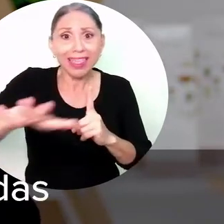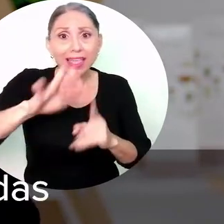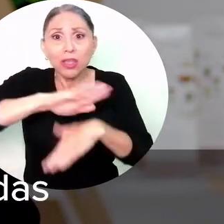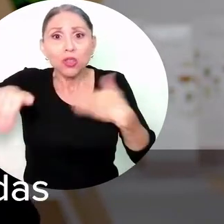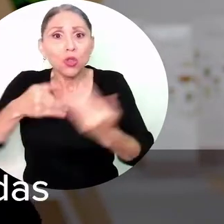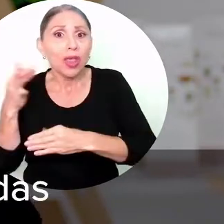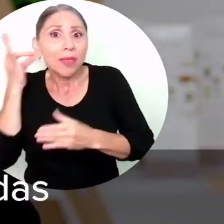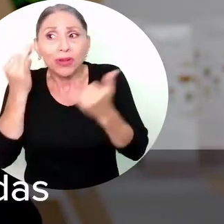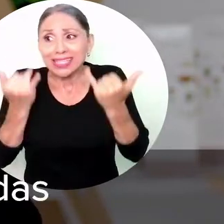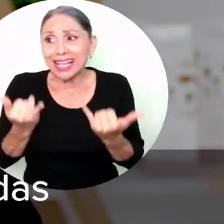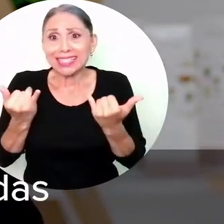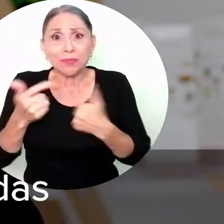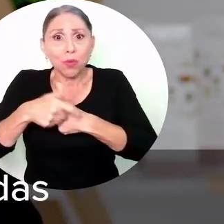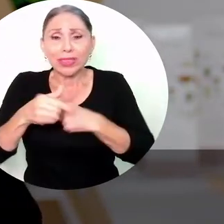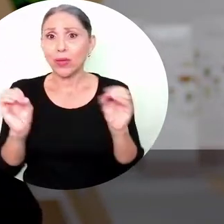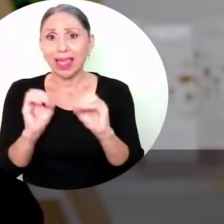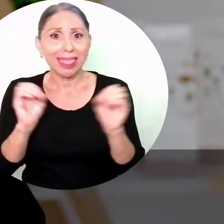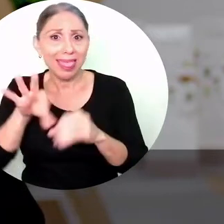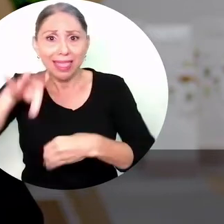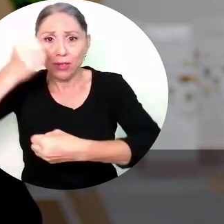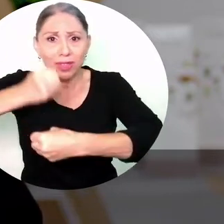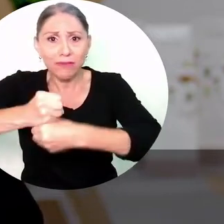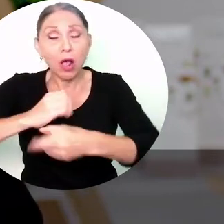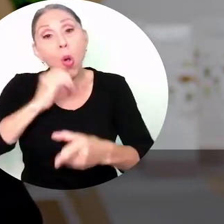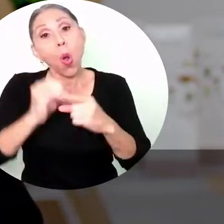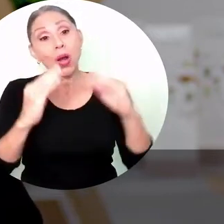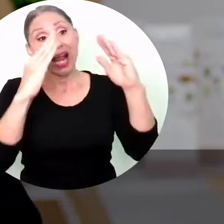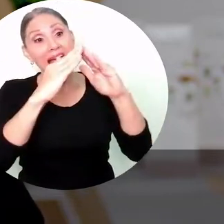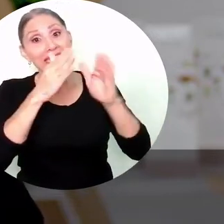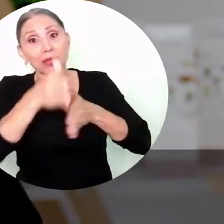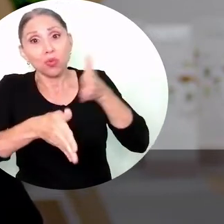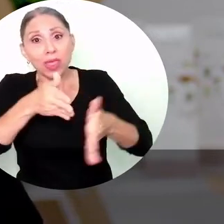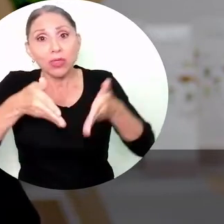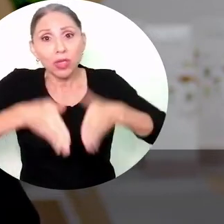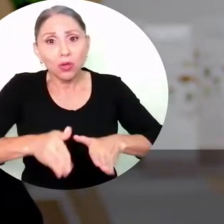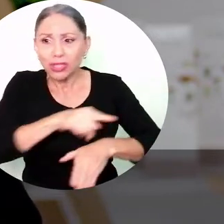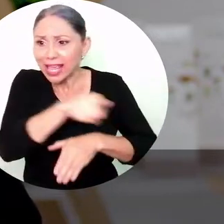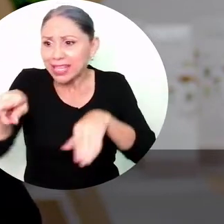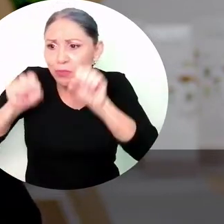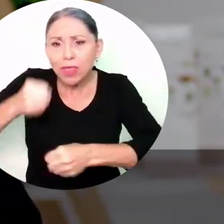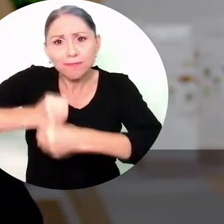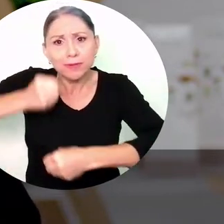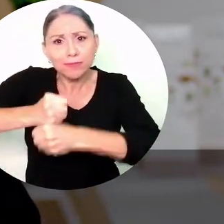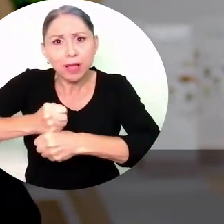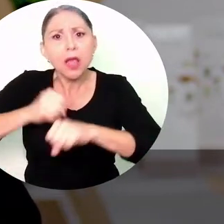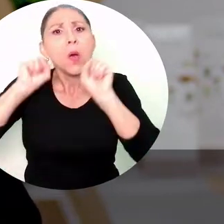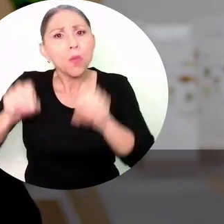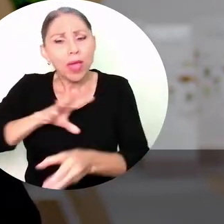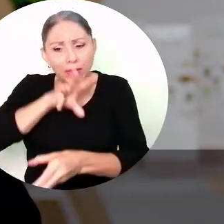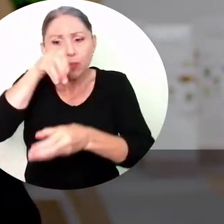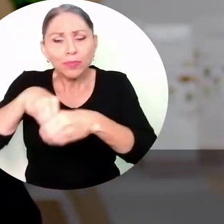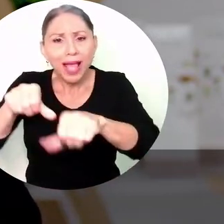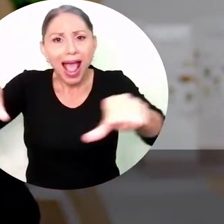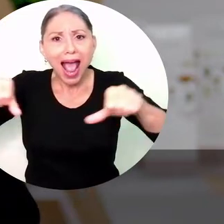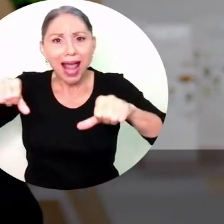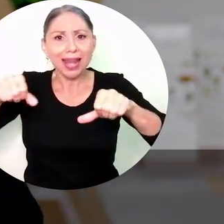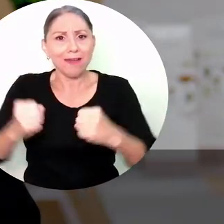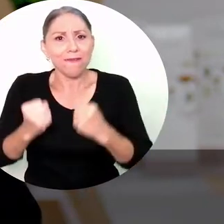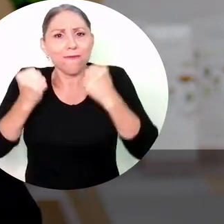mujeres que en este momento se encuentran desempleadas o en casa cuidando a sus hijos puedan generar y puedan ser parte de la fuerza laboral de la